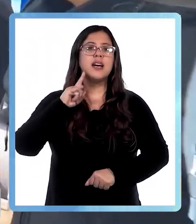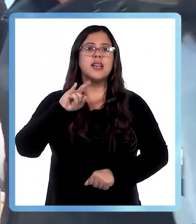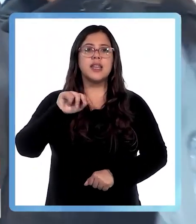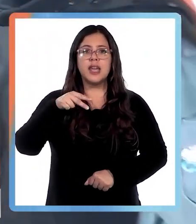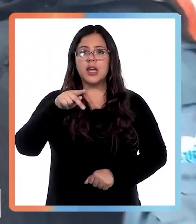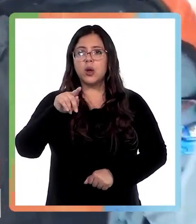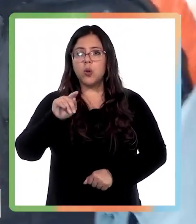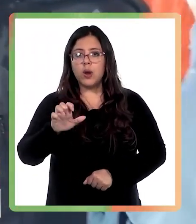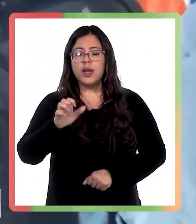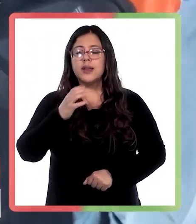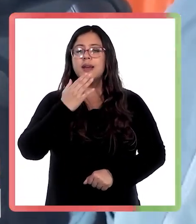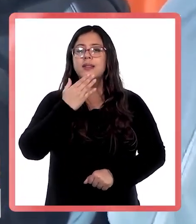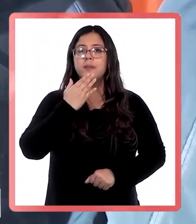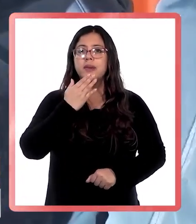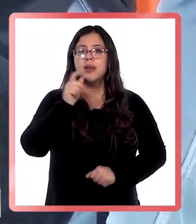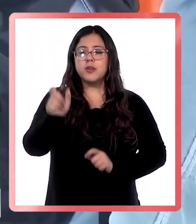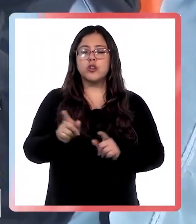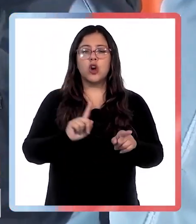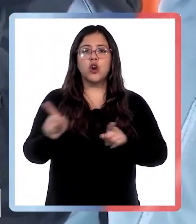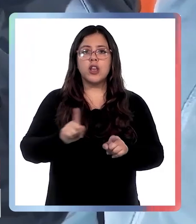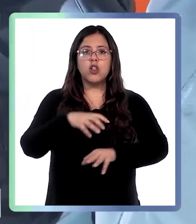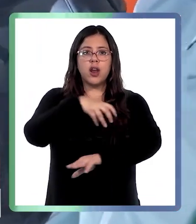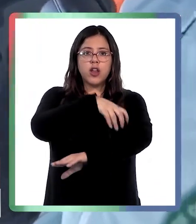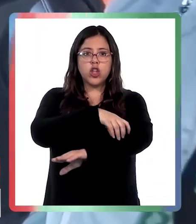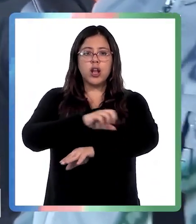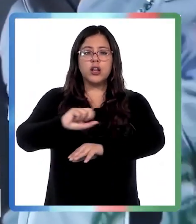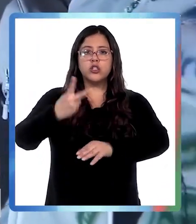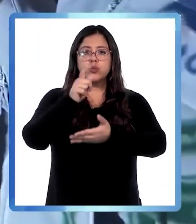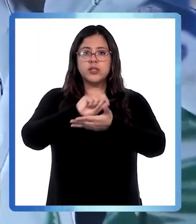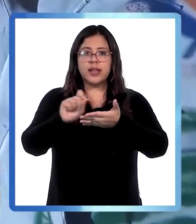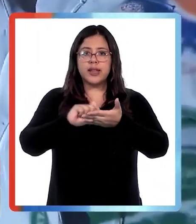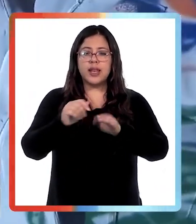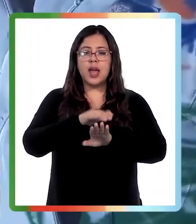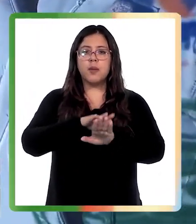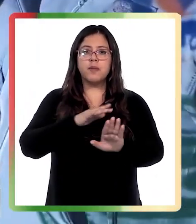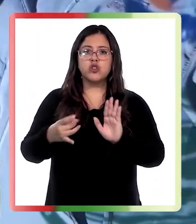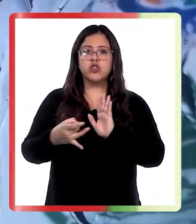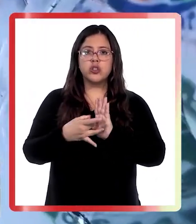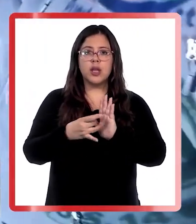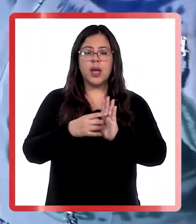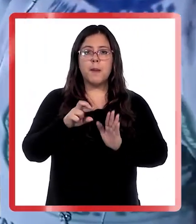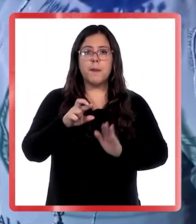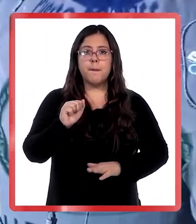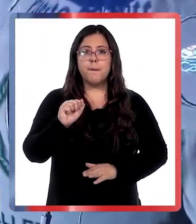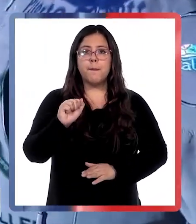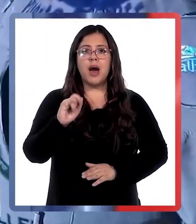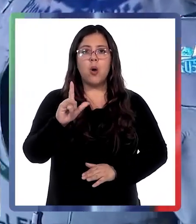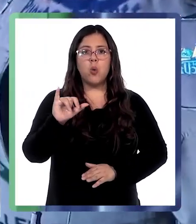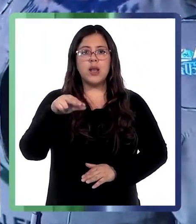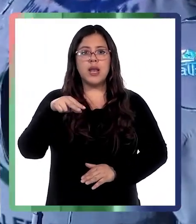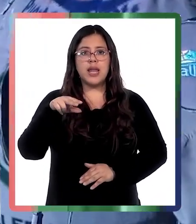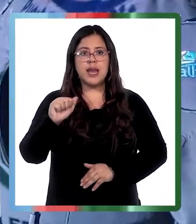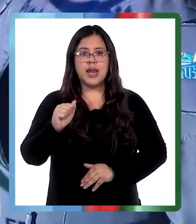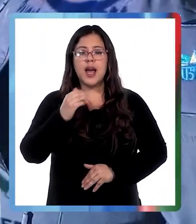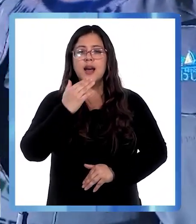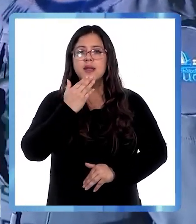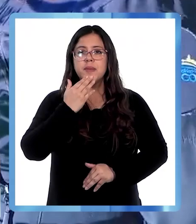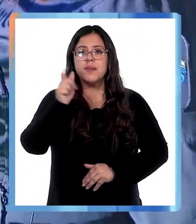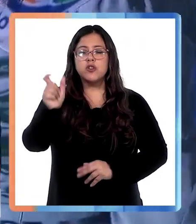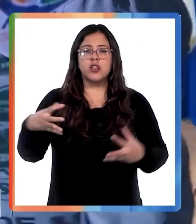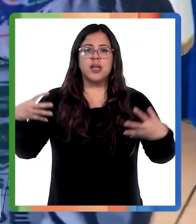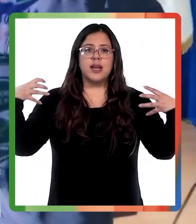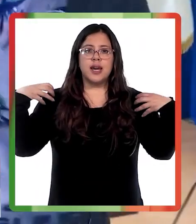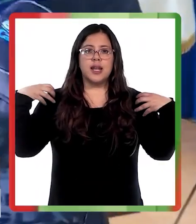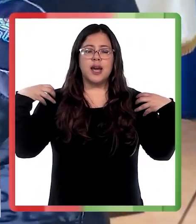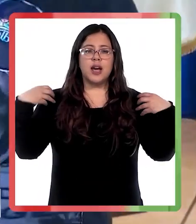Rosales además de la encargada de la coordinadora Regional de la subsecretaría de prevención del delito Paulina Muñoz y el encargado